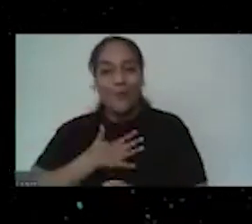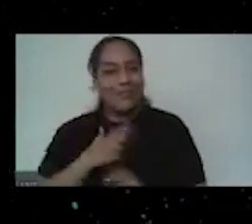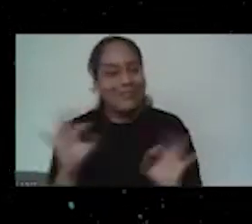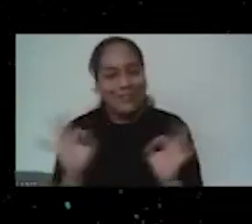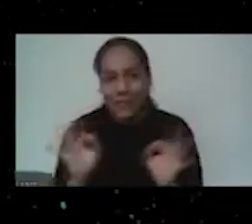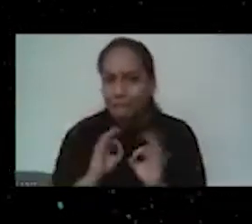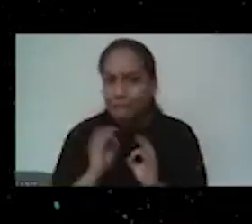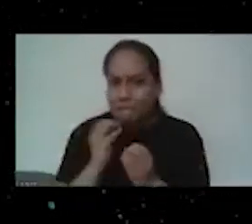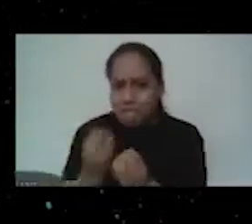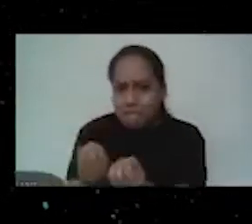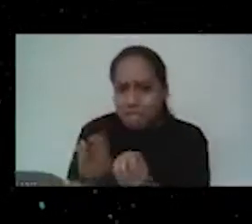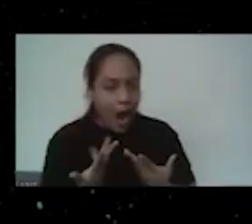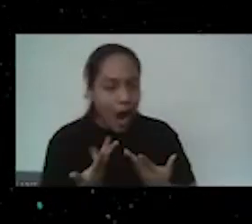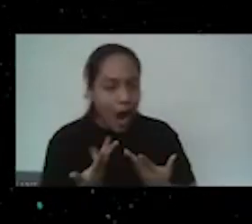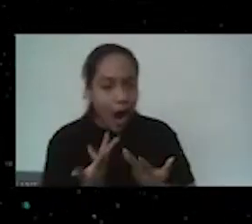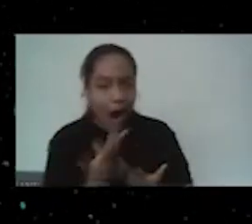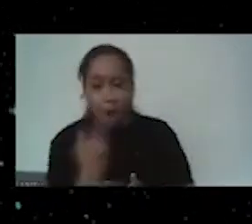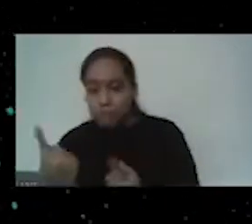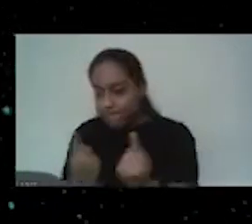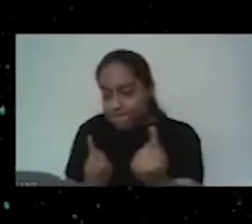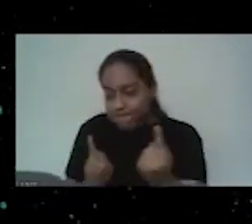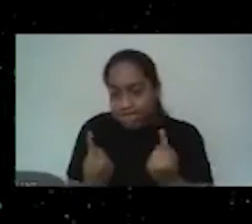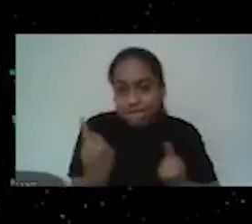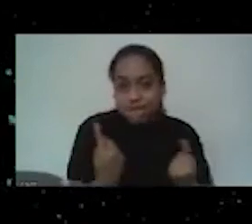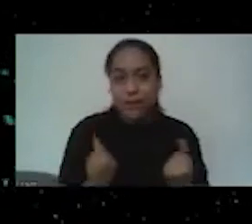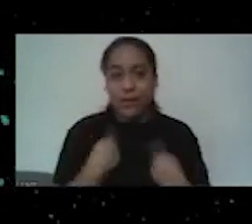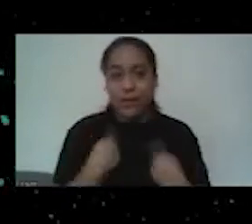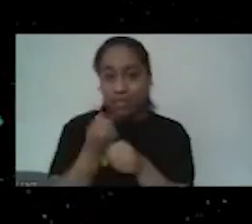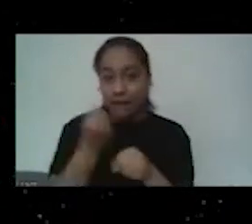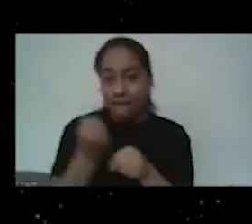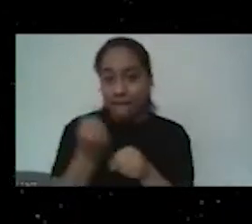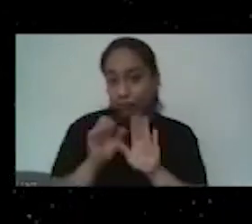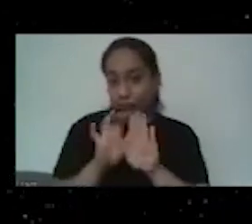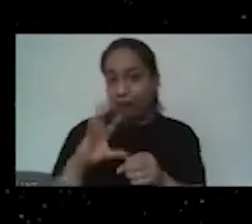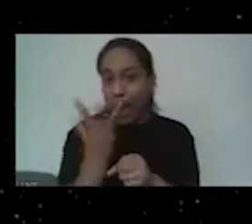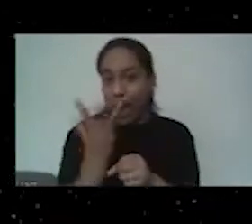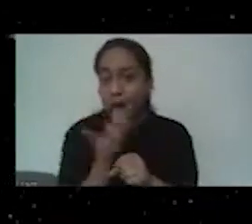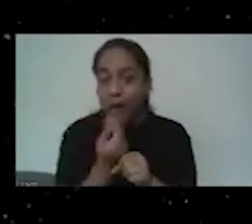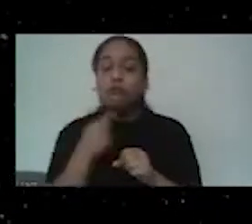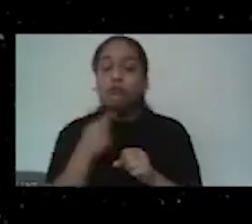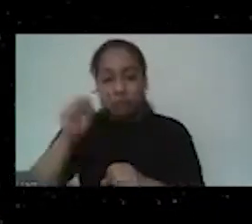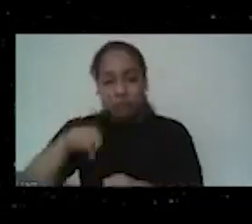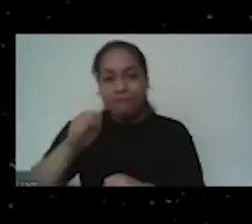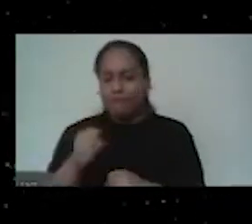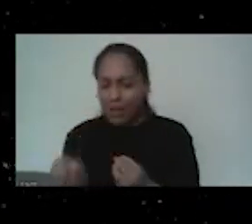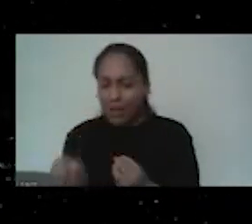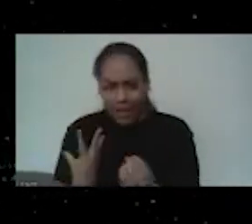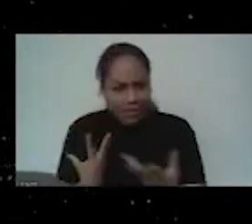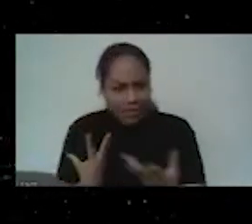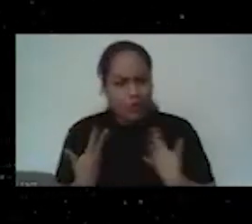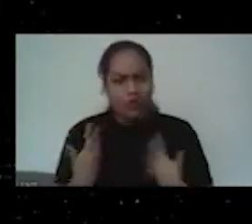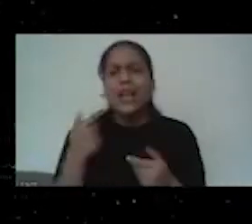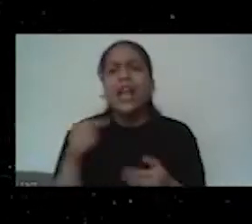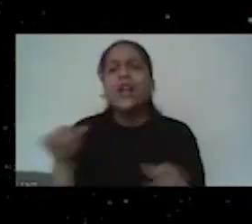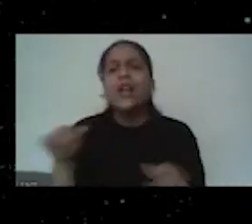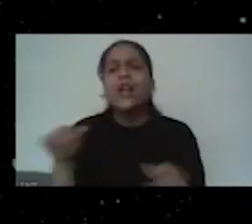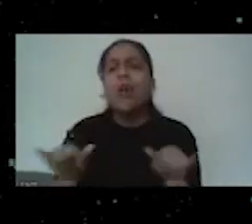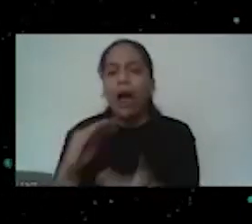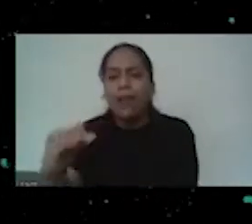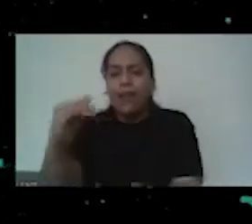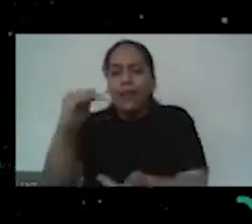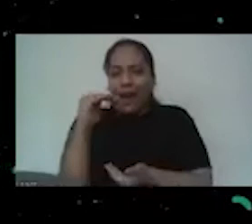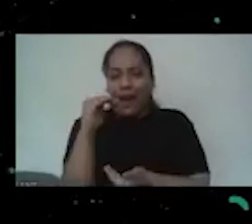que me llega a través de mi trabajo siento que son regalos que me da la vida para poder